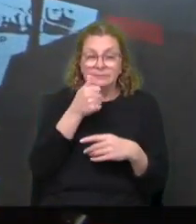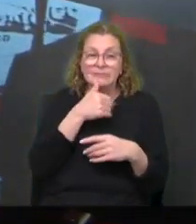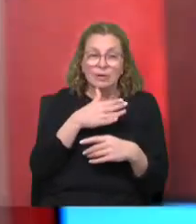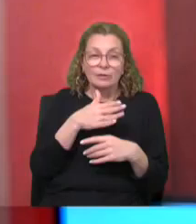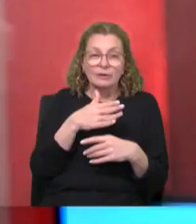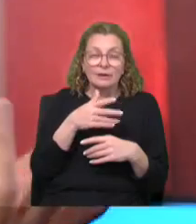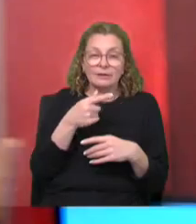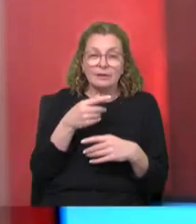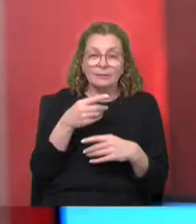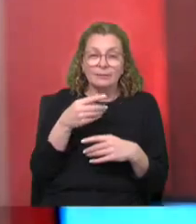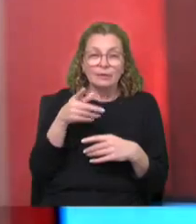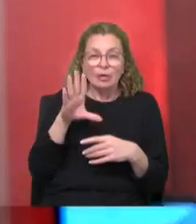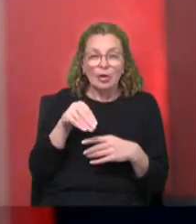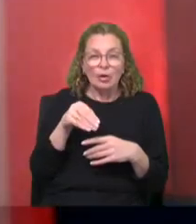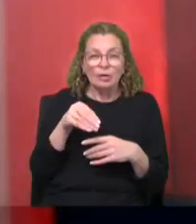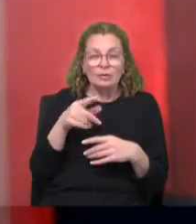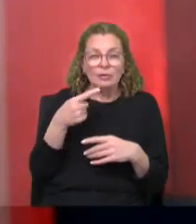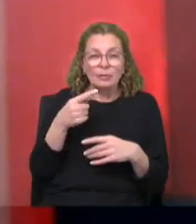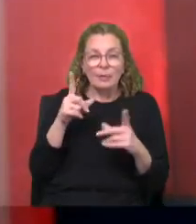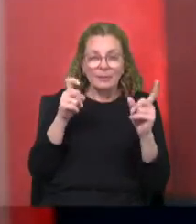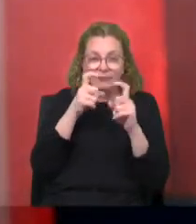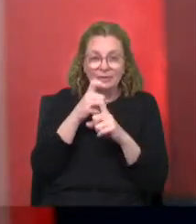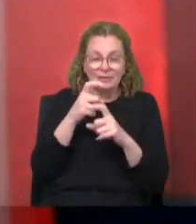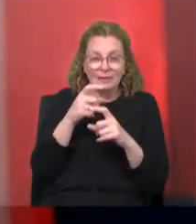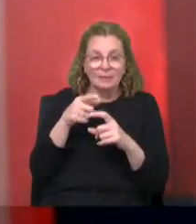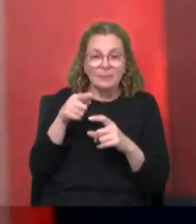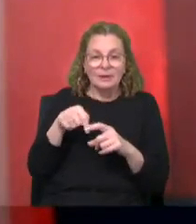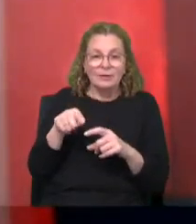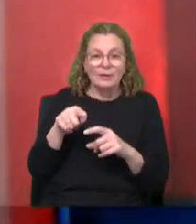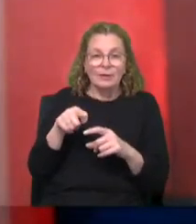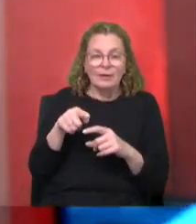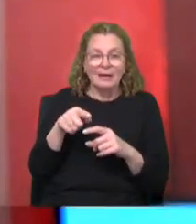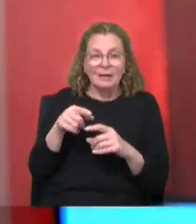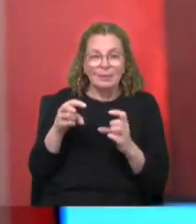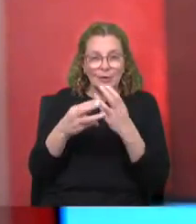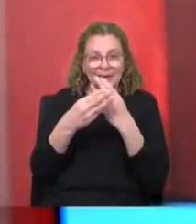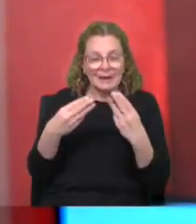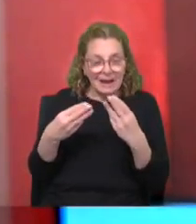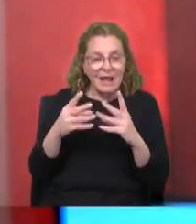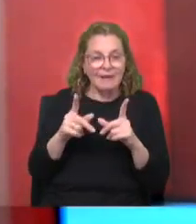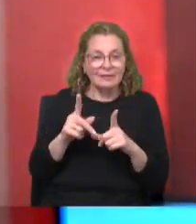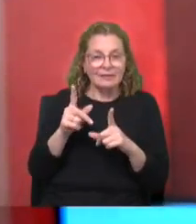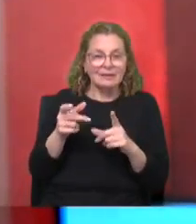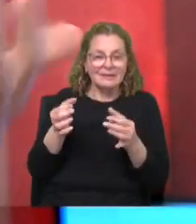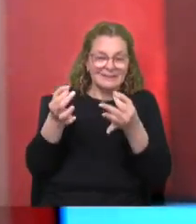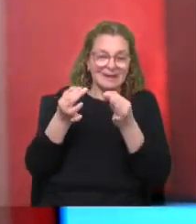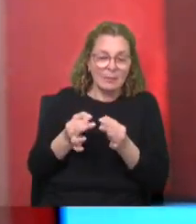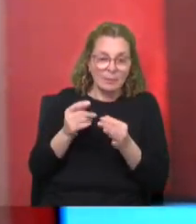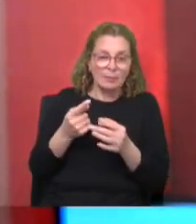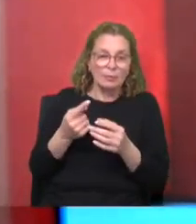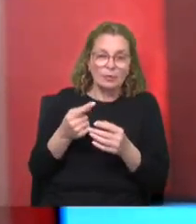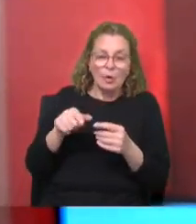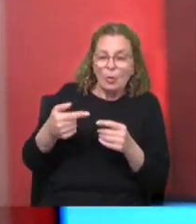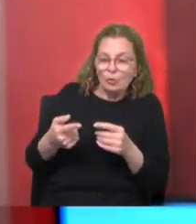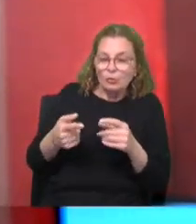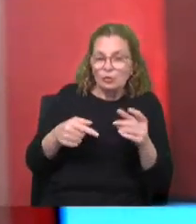semana, prácticamente en todos los estados. Entonces es medio difícil sacarlos. Pero generalmente llegábamos porque uno se recomendaba a